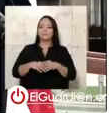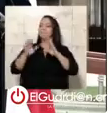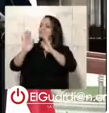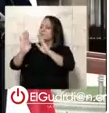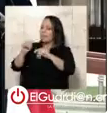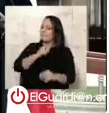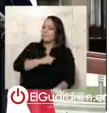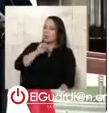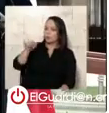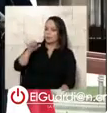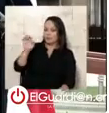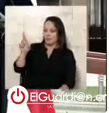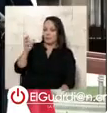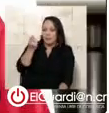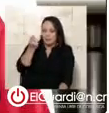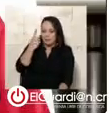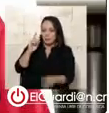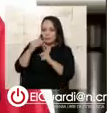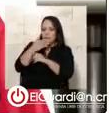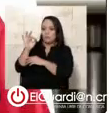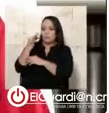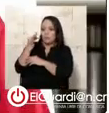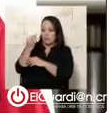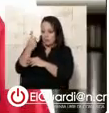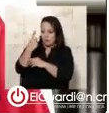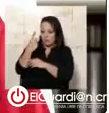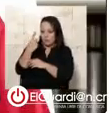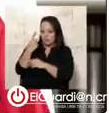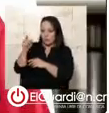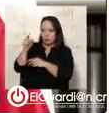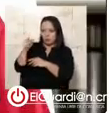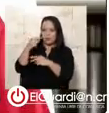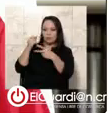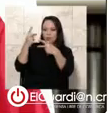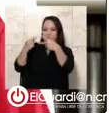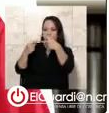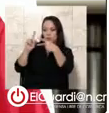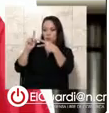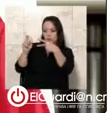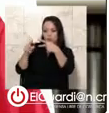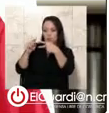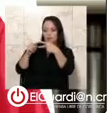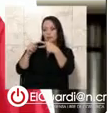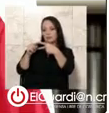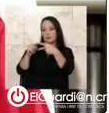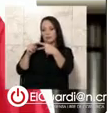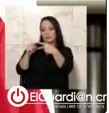para tratar de entender cuál es la mejor manera de contestarle. Ahí hay dos preguntas. Una es,